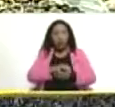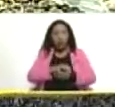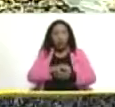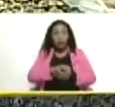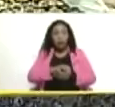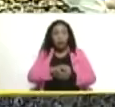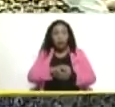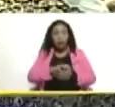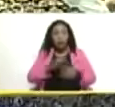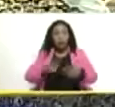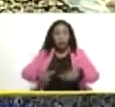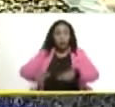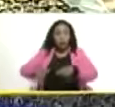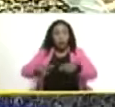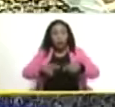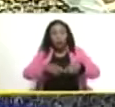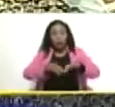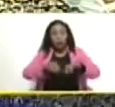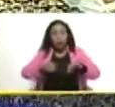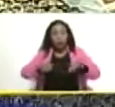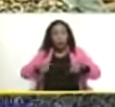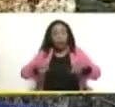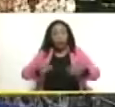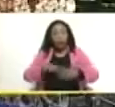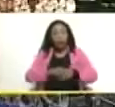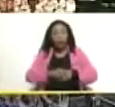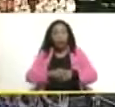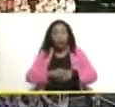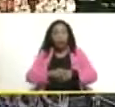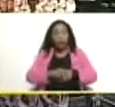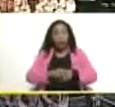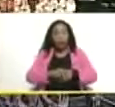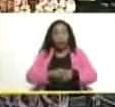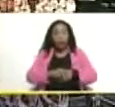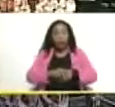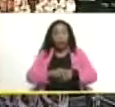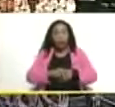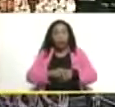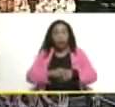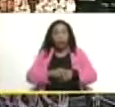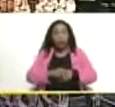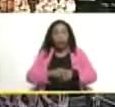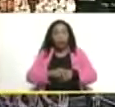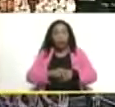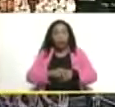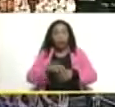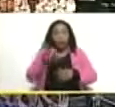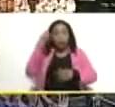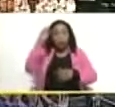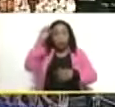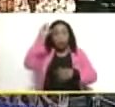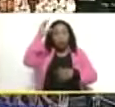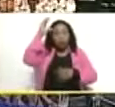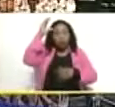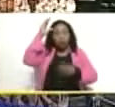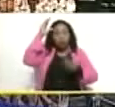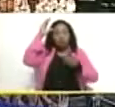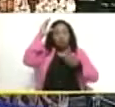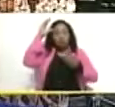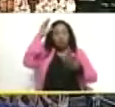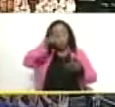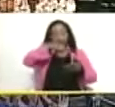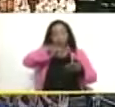local, territorial, regional, la capacidad para leer